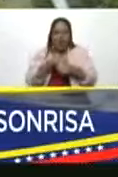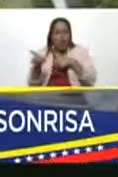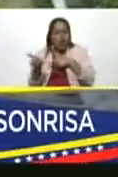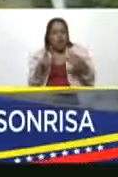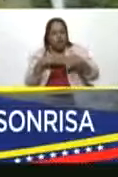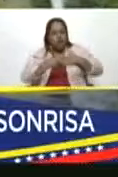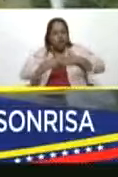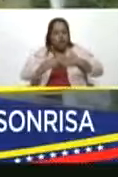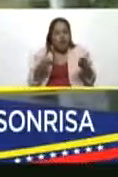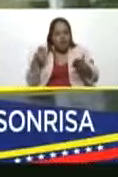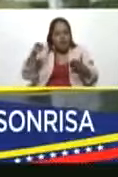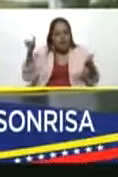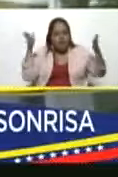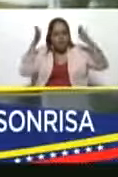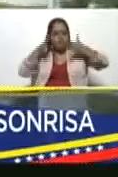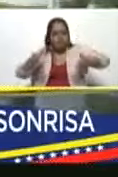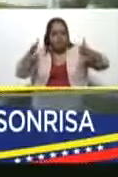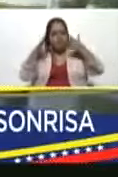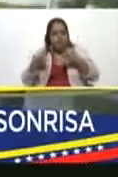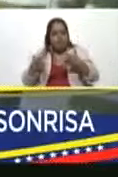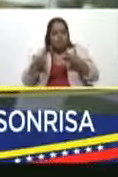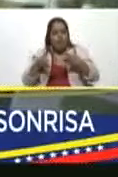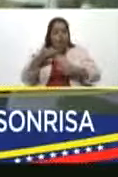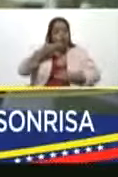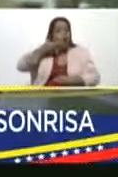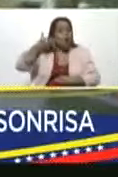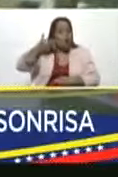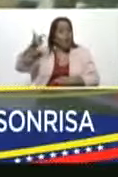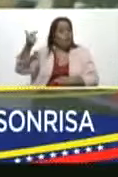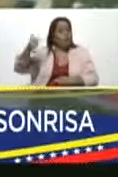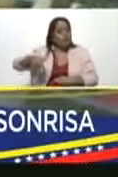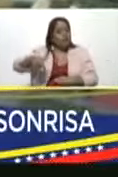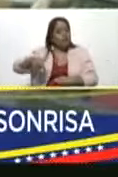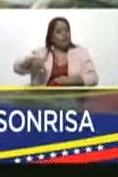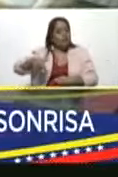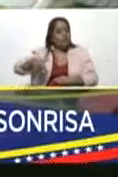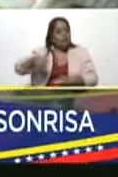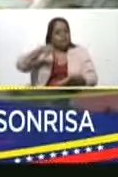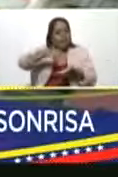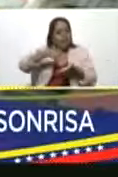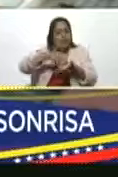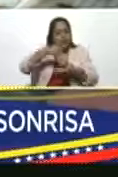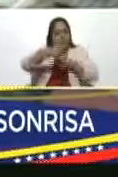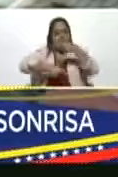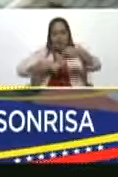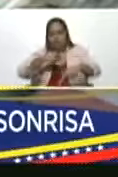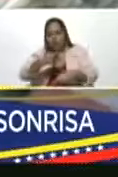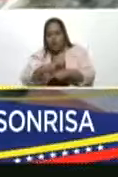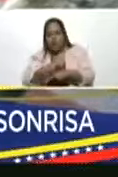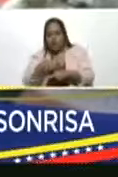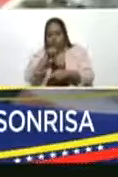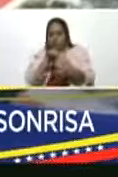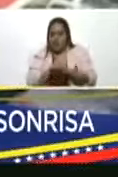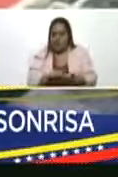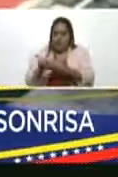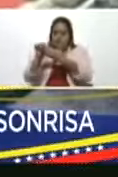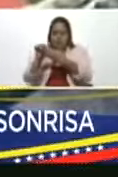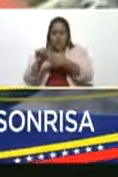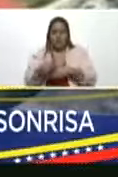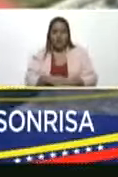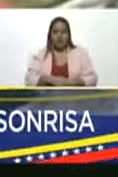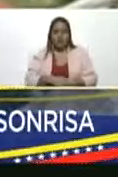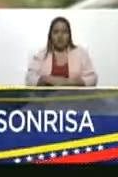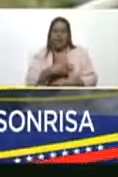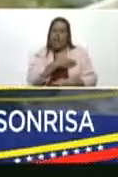tarea que usted encomendó hoy con mucho orgullo. Como militantes de ese proceso que usted lideriza, nosotros